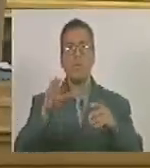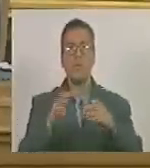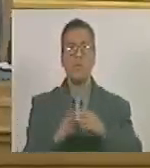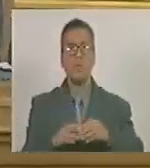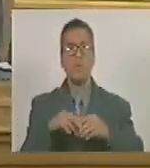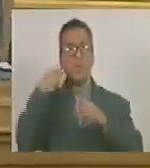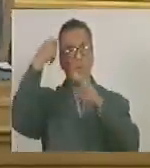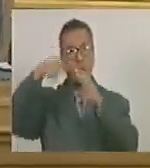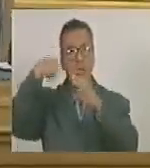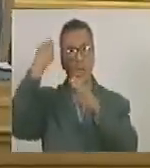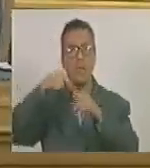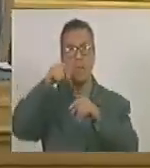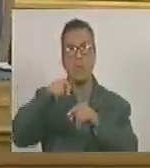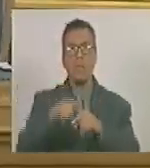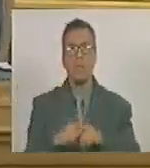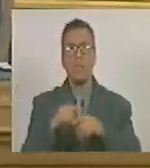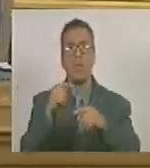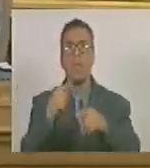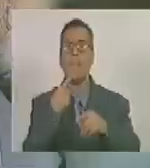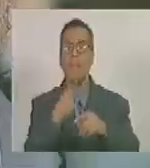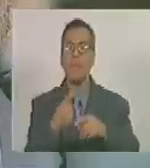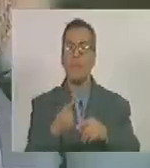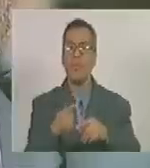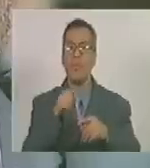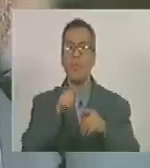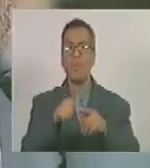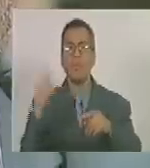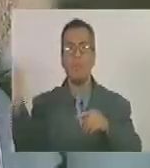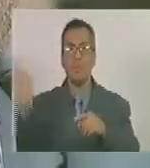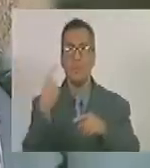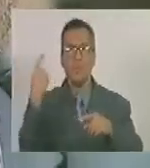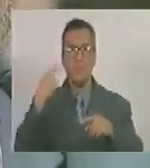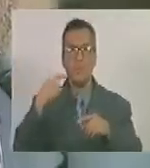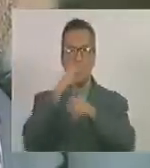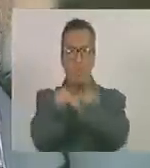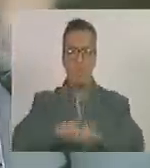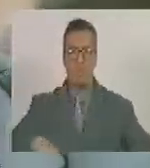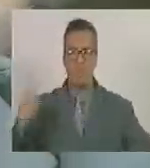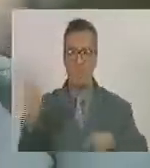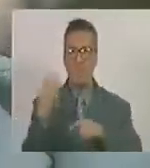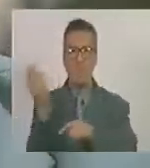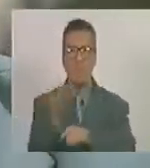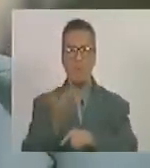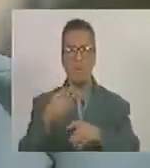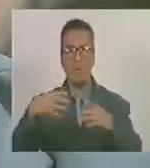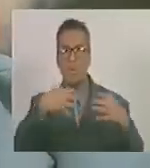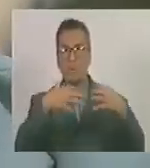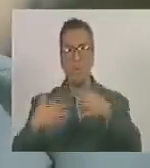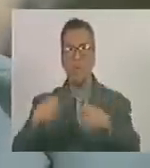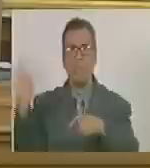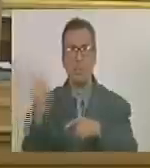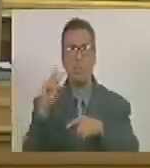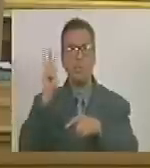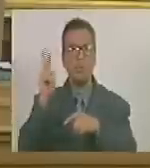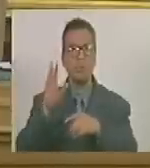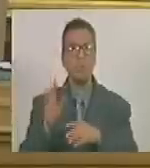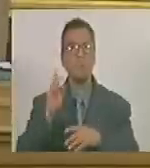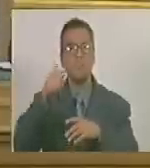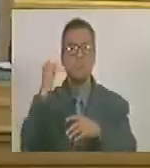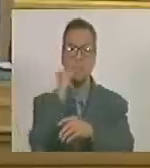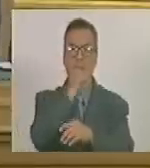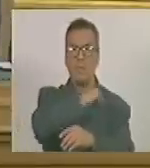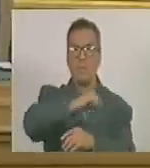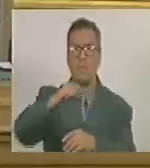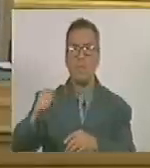videos es aquella que más ha pedido invasión militar contra Venezuela, guerra contra Venezuela,